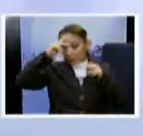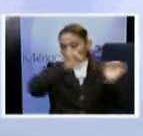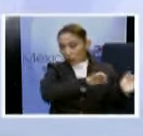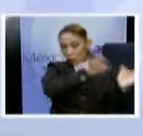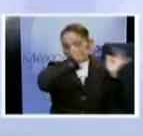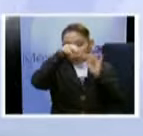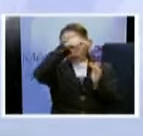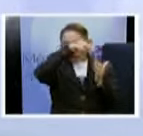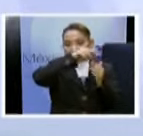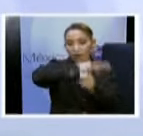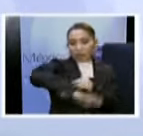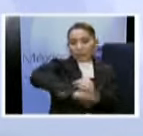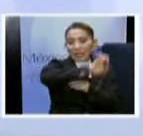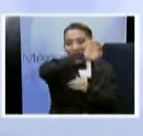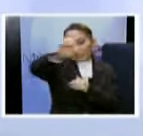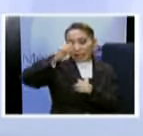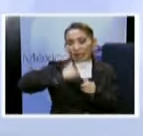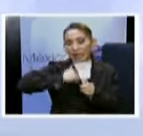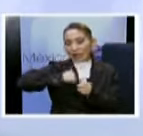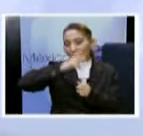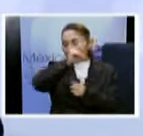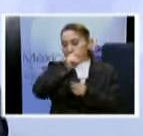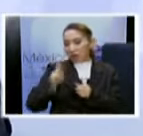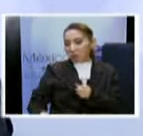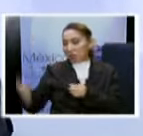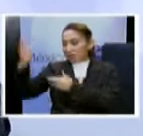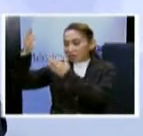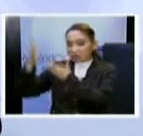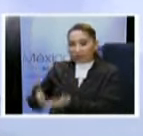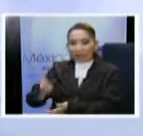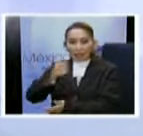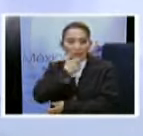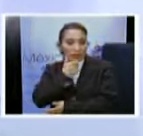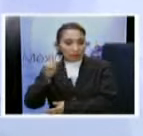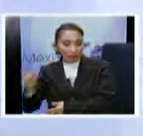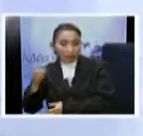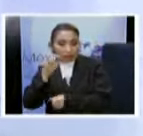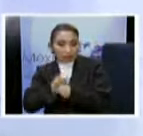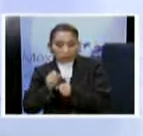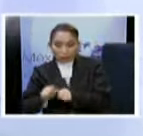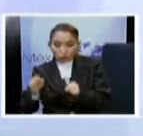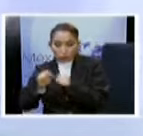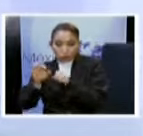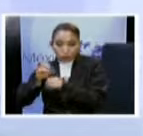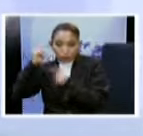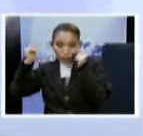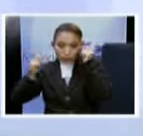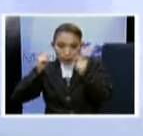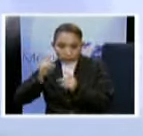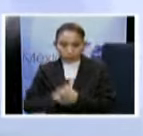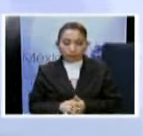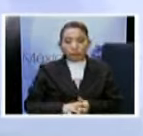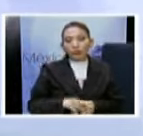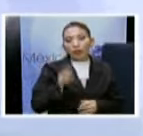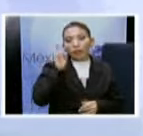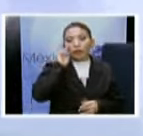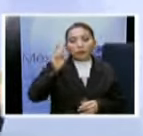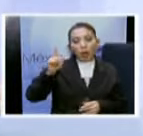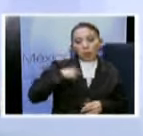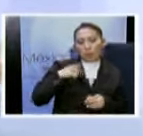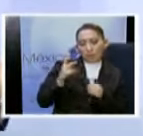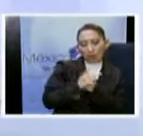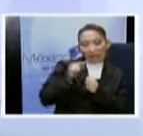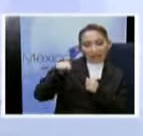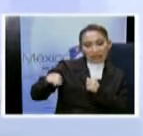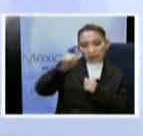región este de Canadá es comparable con el que recibimos del Reino Unido, que es nuestro tercer socio turístico. Considerado como un país,